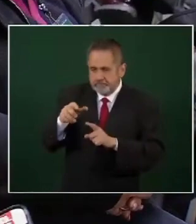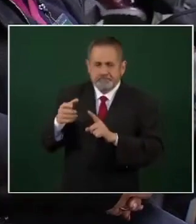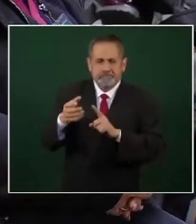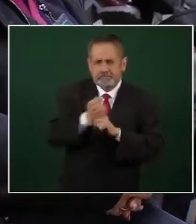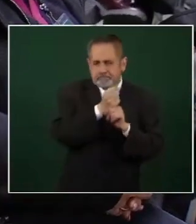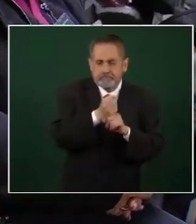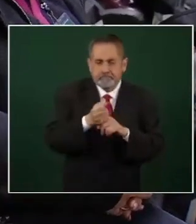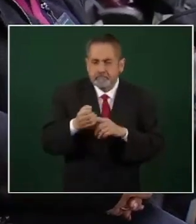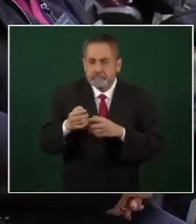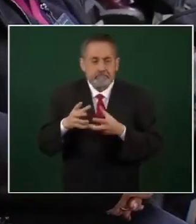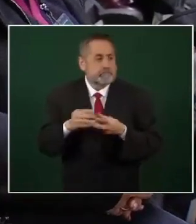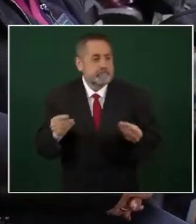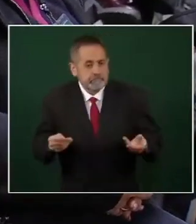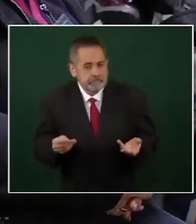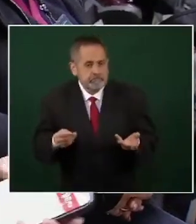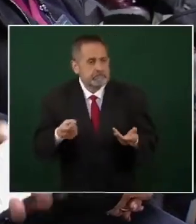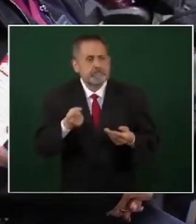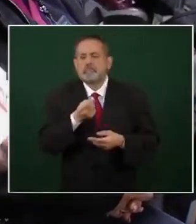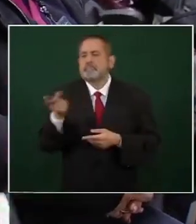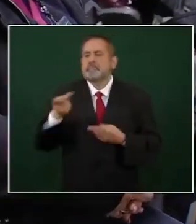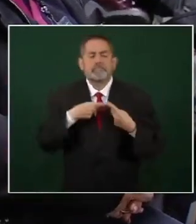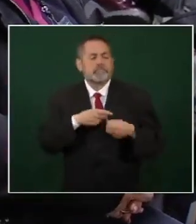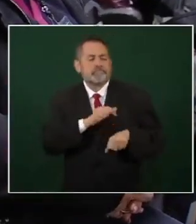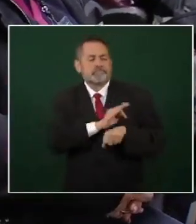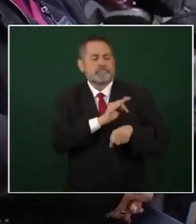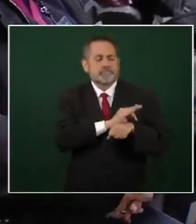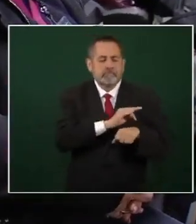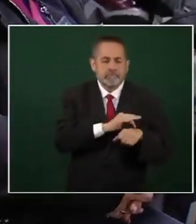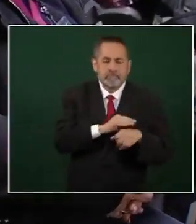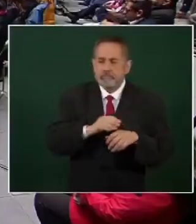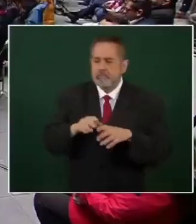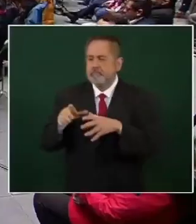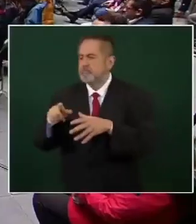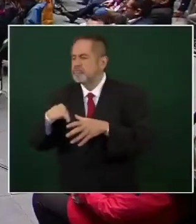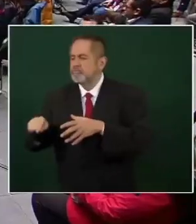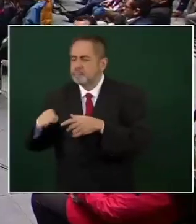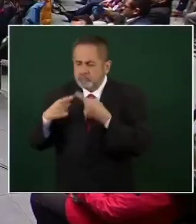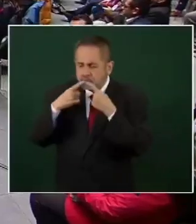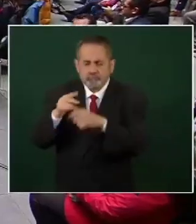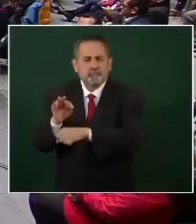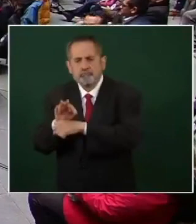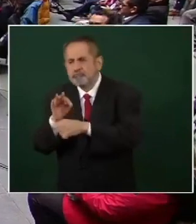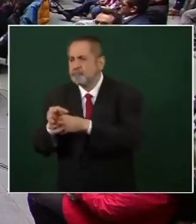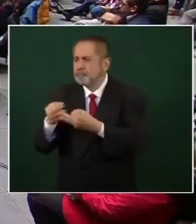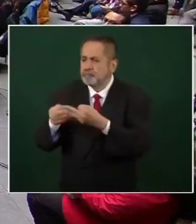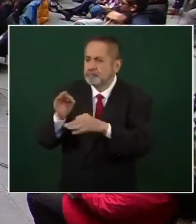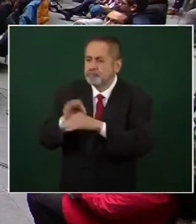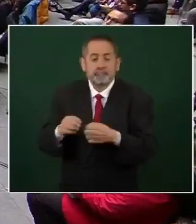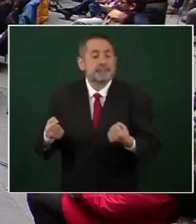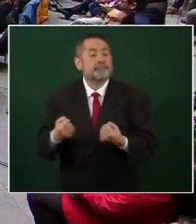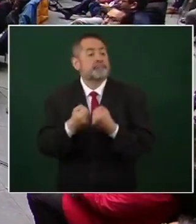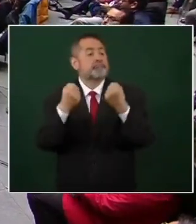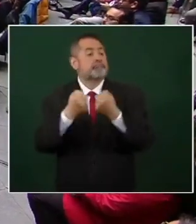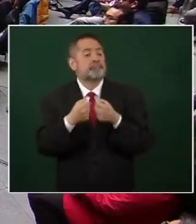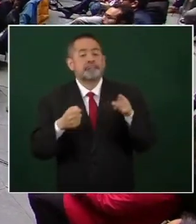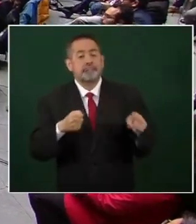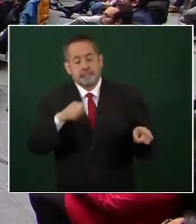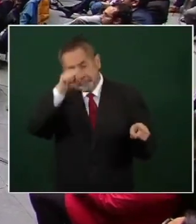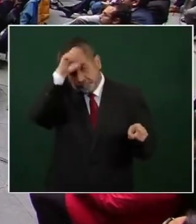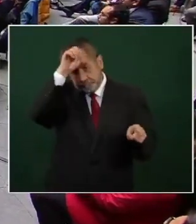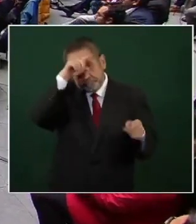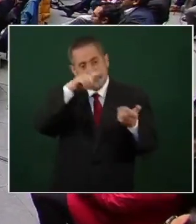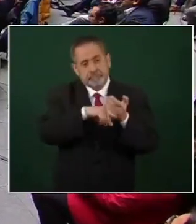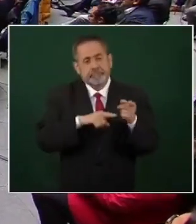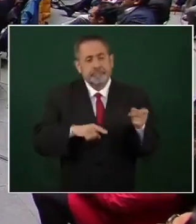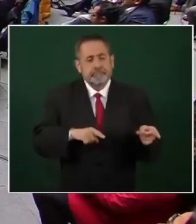de estas comunidades, de los recursos naturales, y en este caso pues el conflicto es con la minera, lo que tenemos el